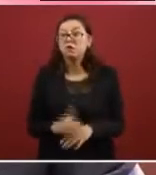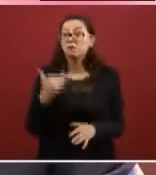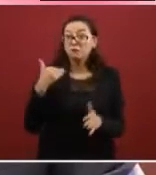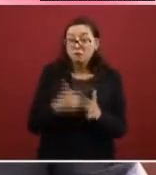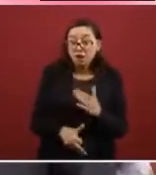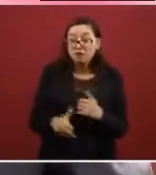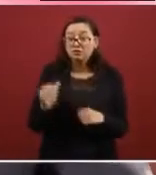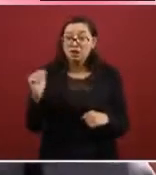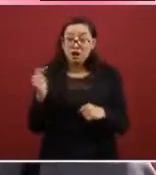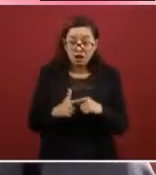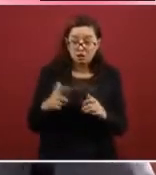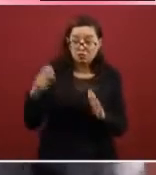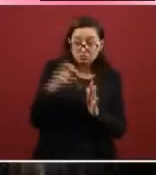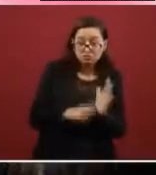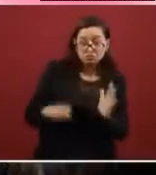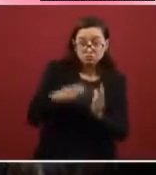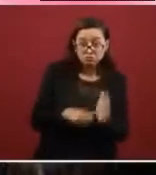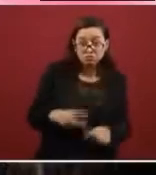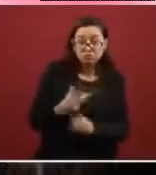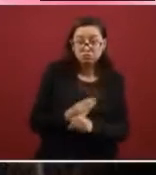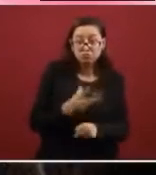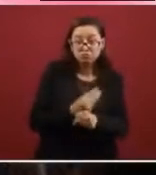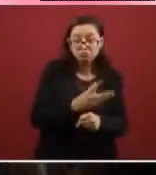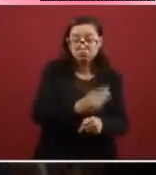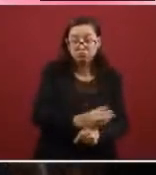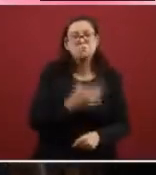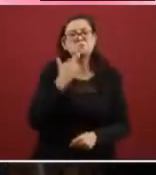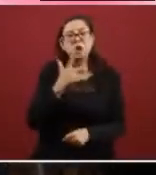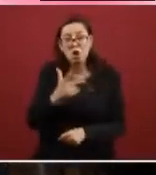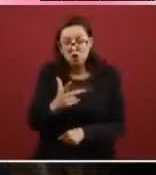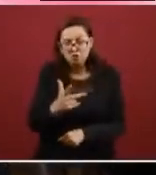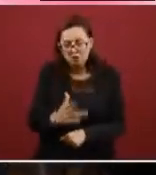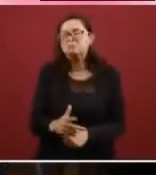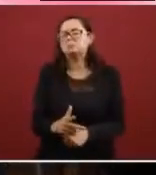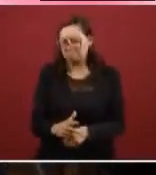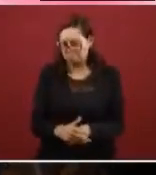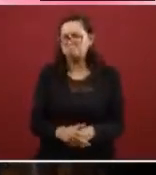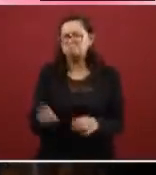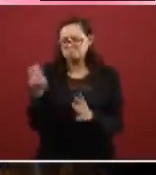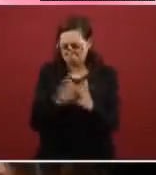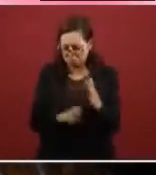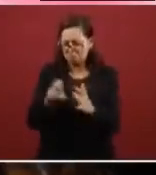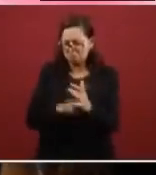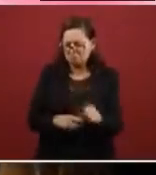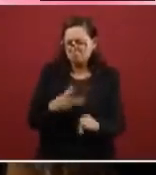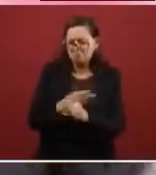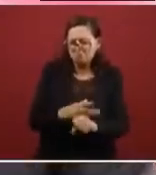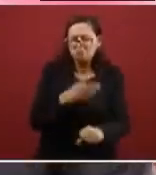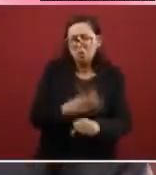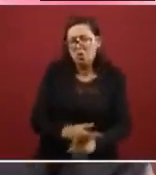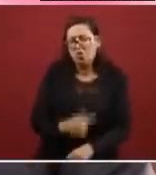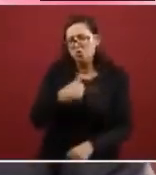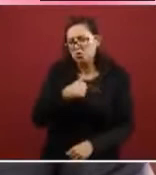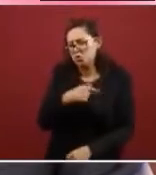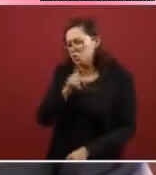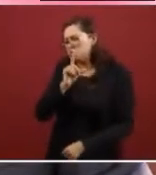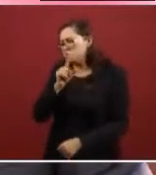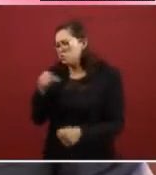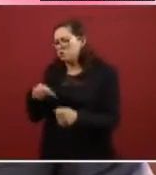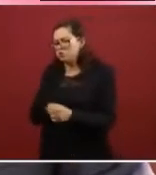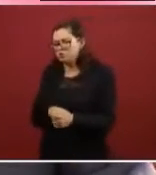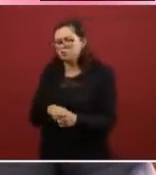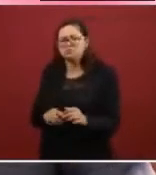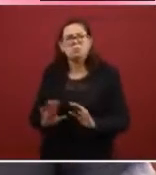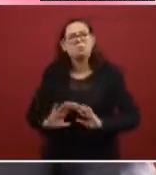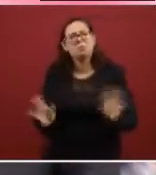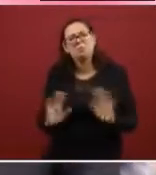is necessary mejorarlas, to improve. Se va a hacer. That will porque be no tenemos done. Nada que ocultar. We have nothing to hide.